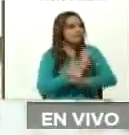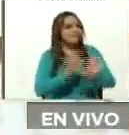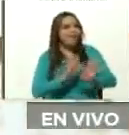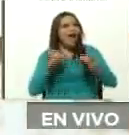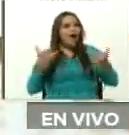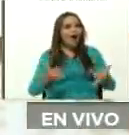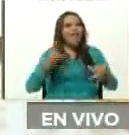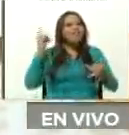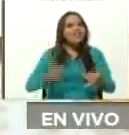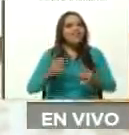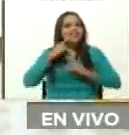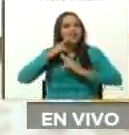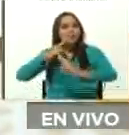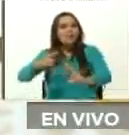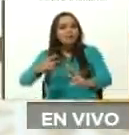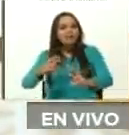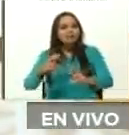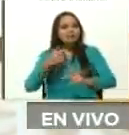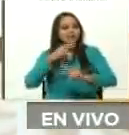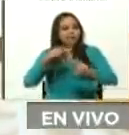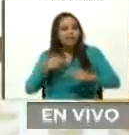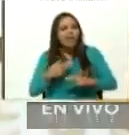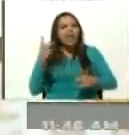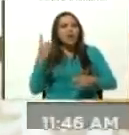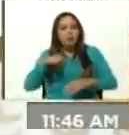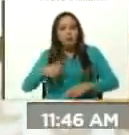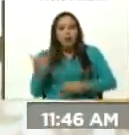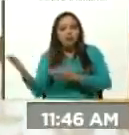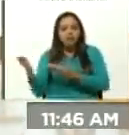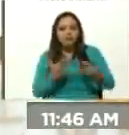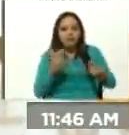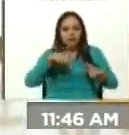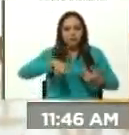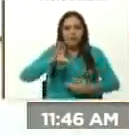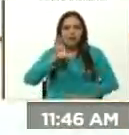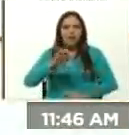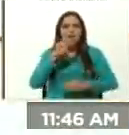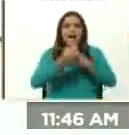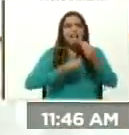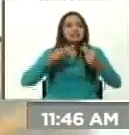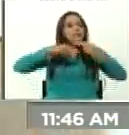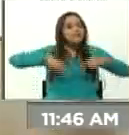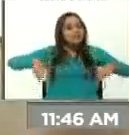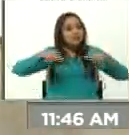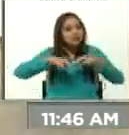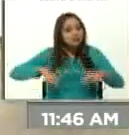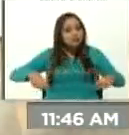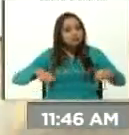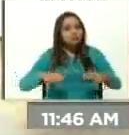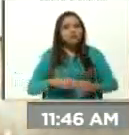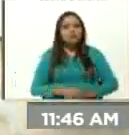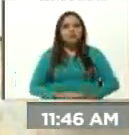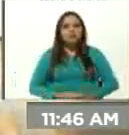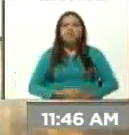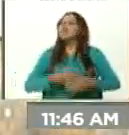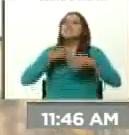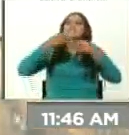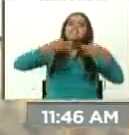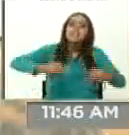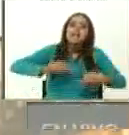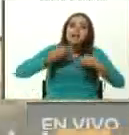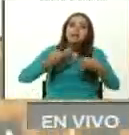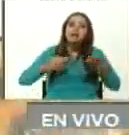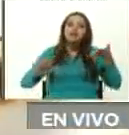CPI, inclusive, podrá visitar el país para realizar su investigación siempre en